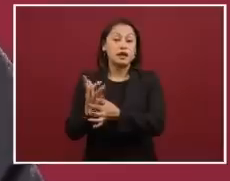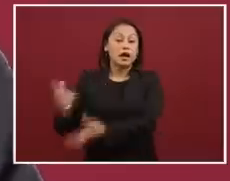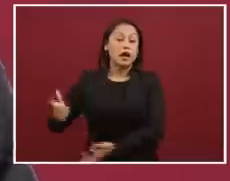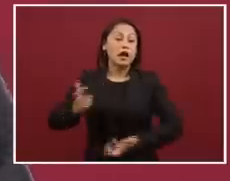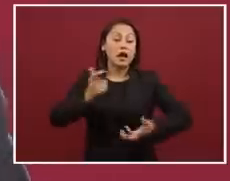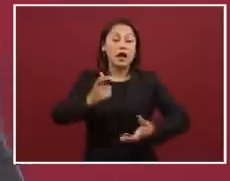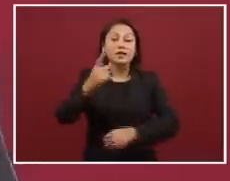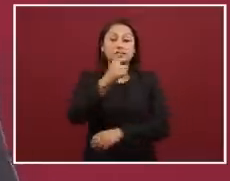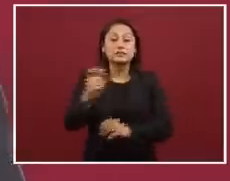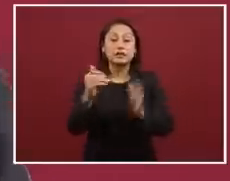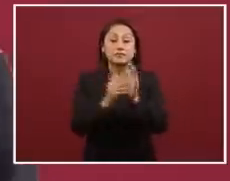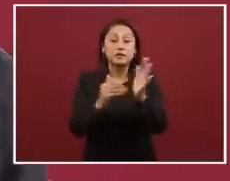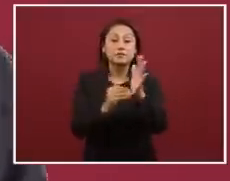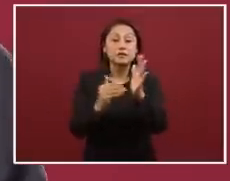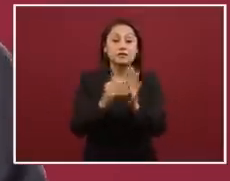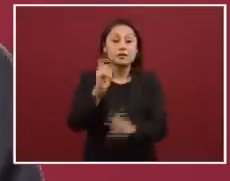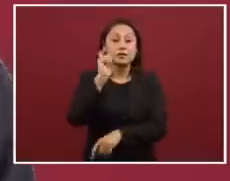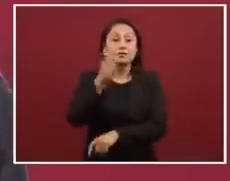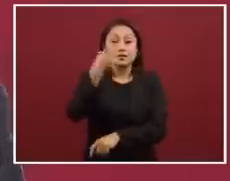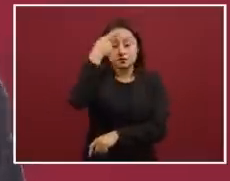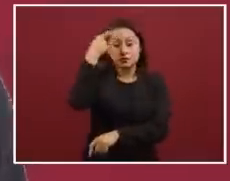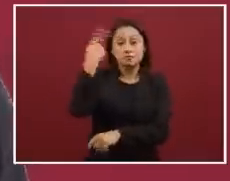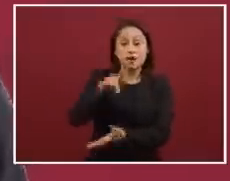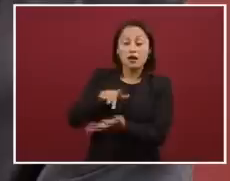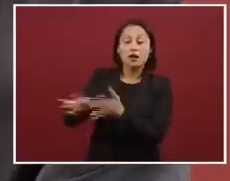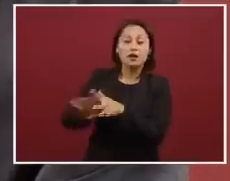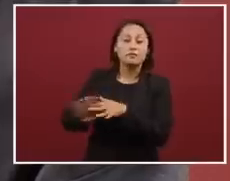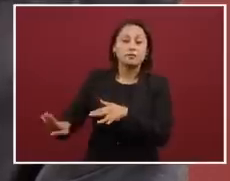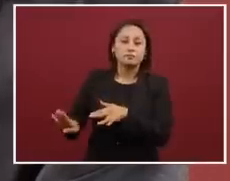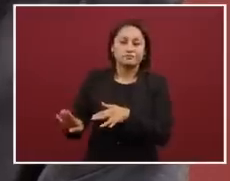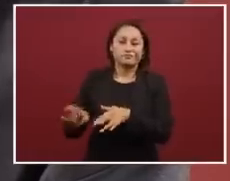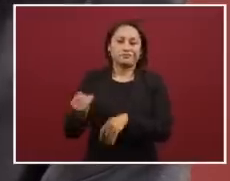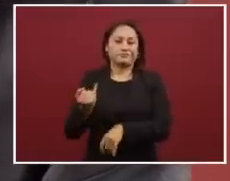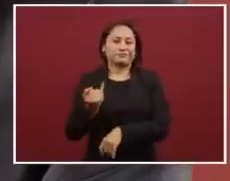100,000 millones de pesos de presupuesto para apoyar a migrantes.